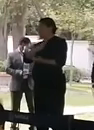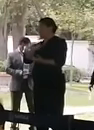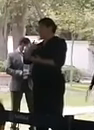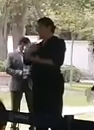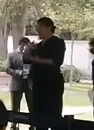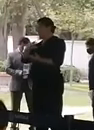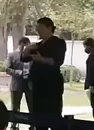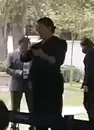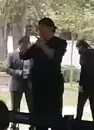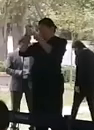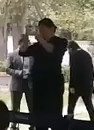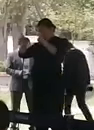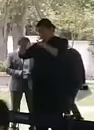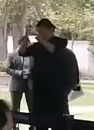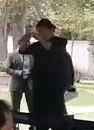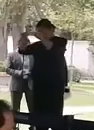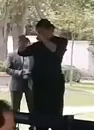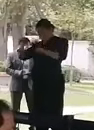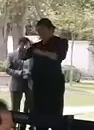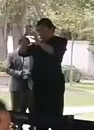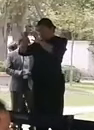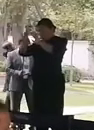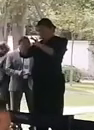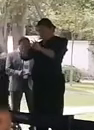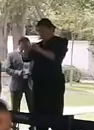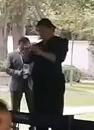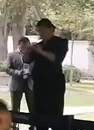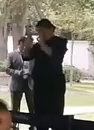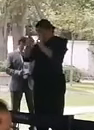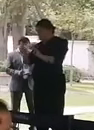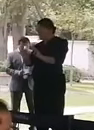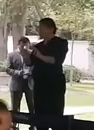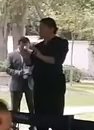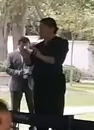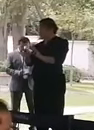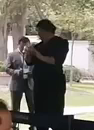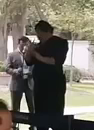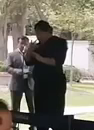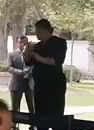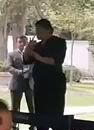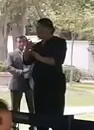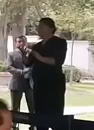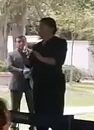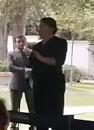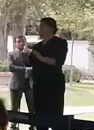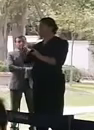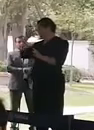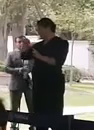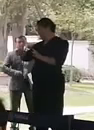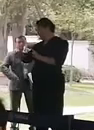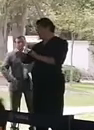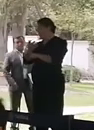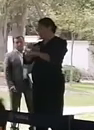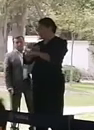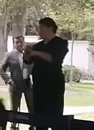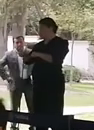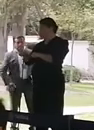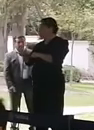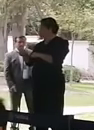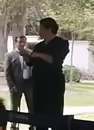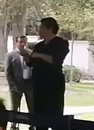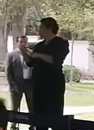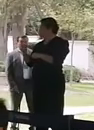regional con esfuerzos, y Estados Unidos y México están en una posición para poder traer el liderazgo para que hayan